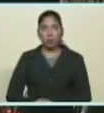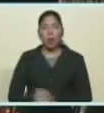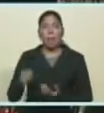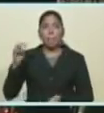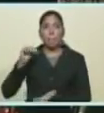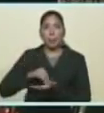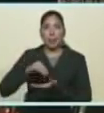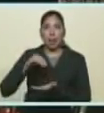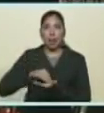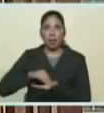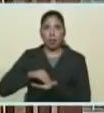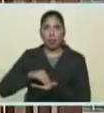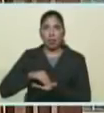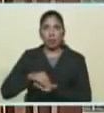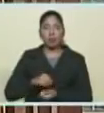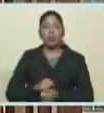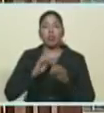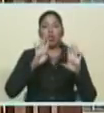Miranda,